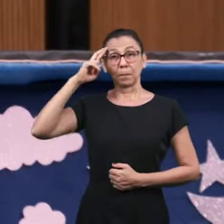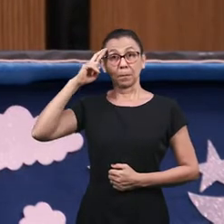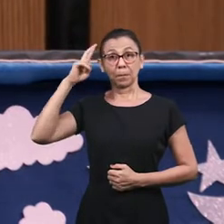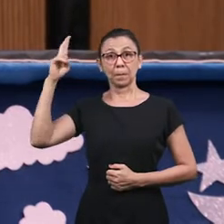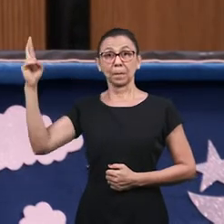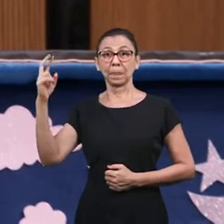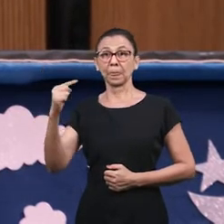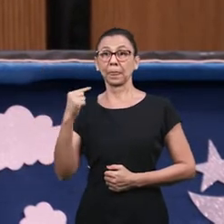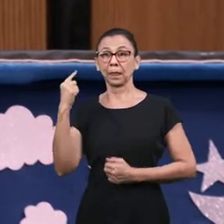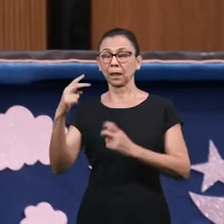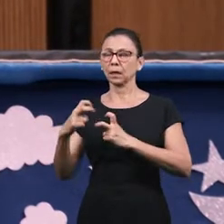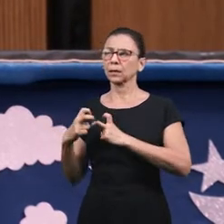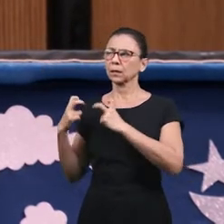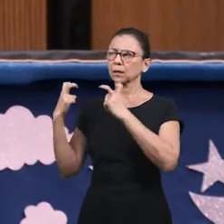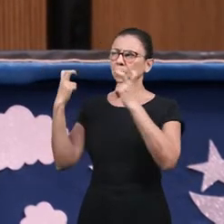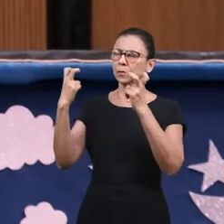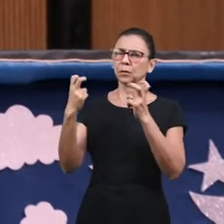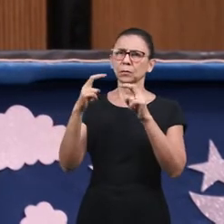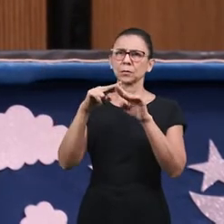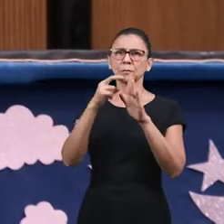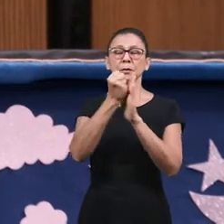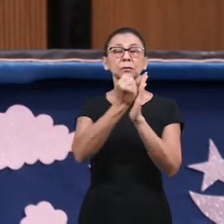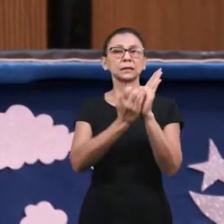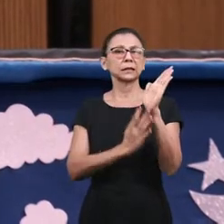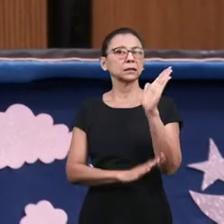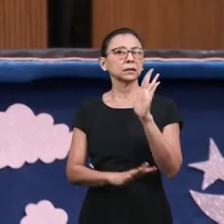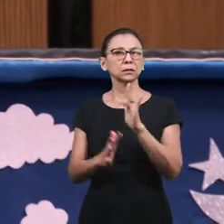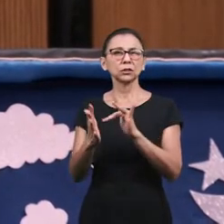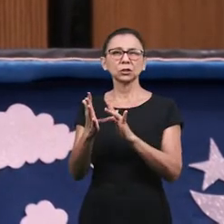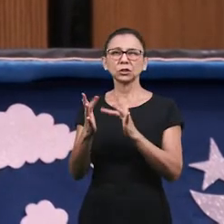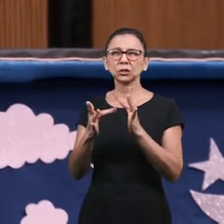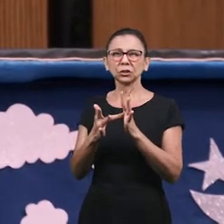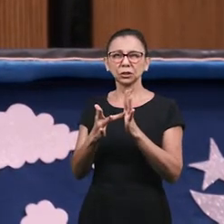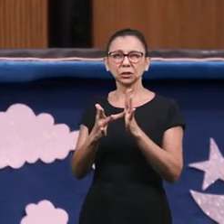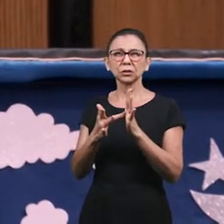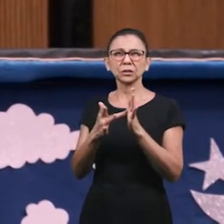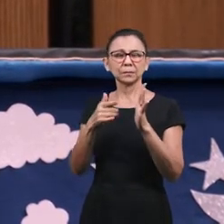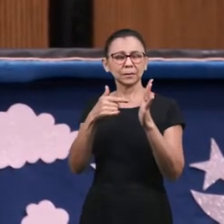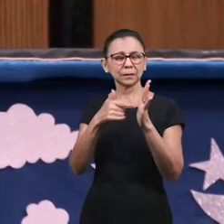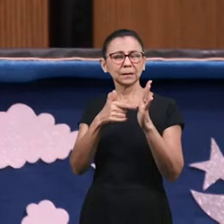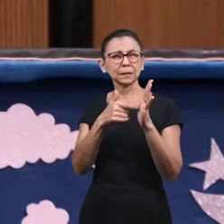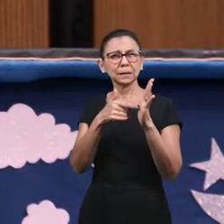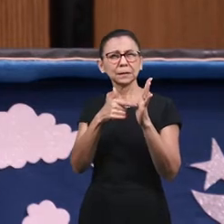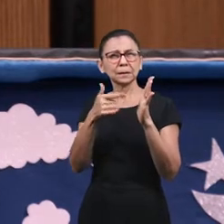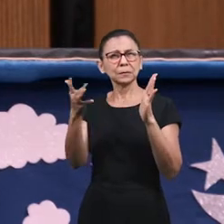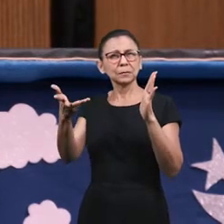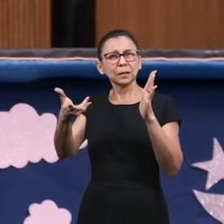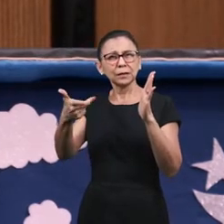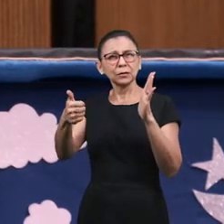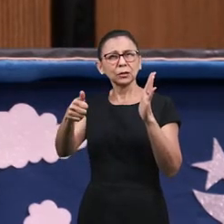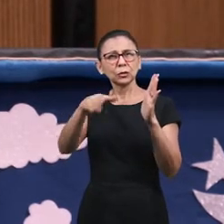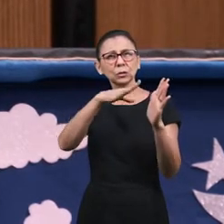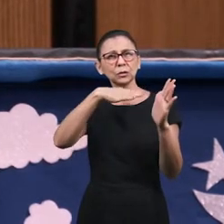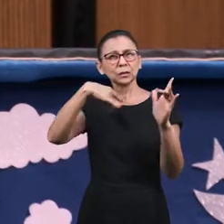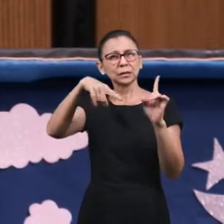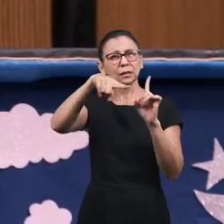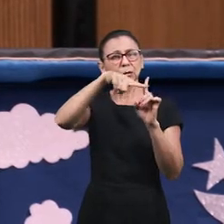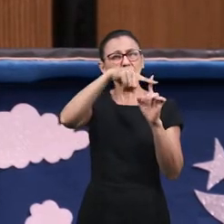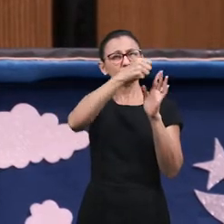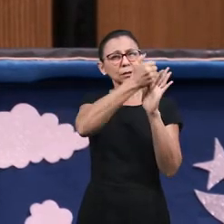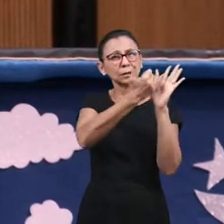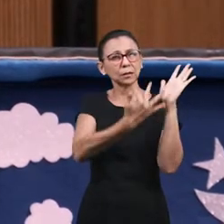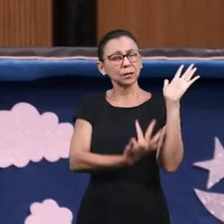Señor, nosotros clamamos por la sangre de Jesús. Oh Dios, es por esta sangre preciosa vertida en la cruz